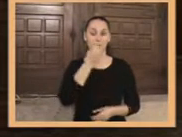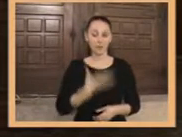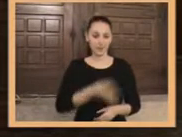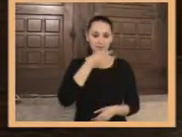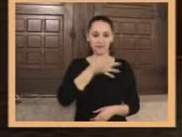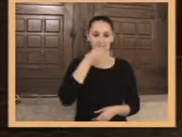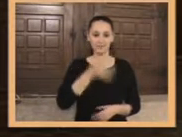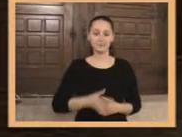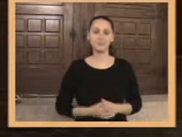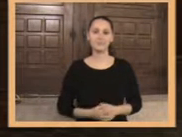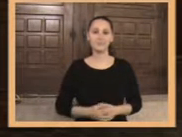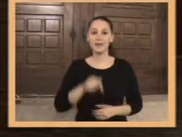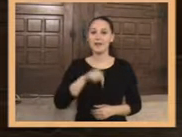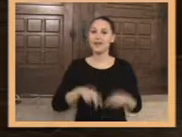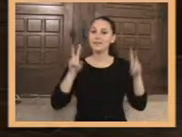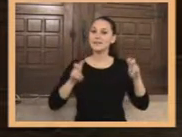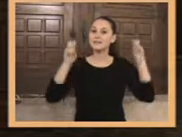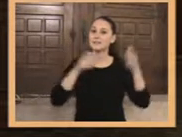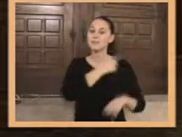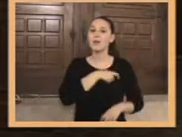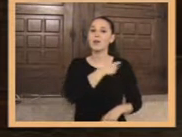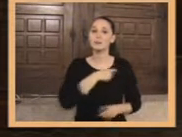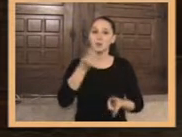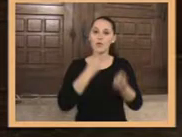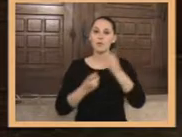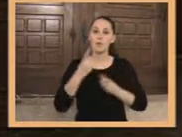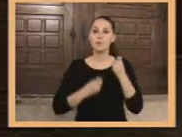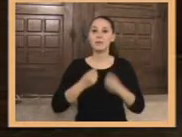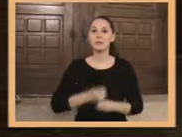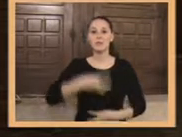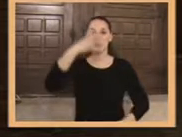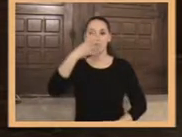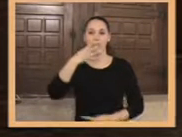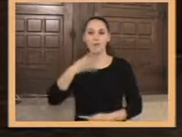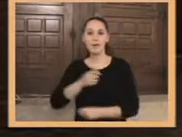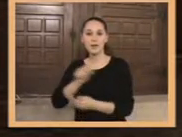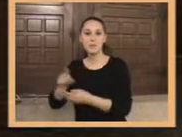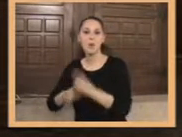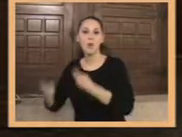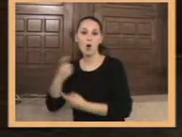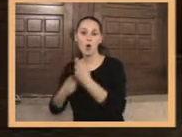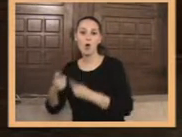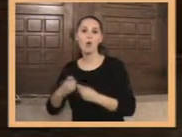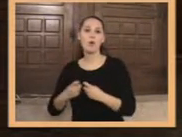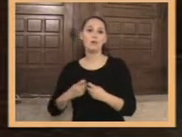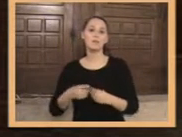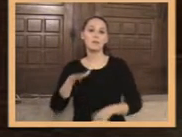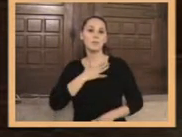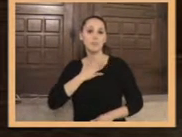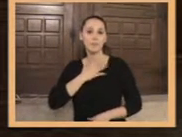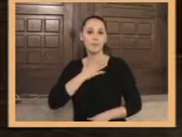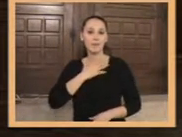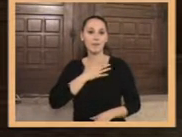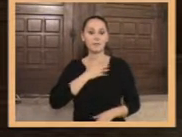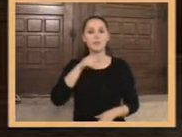tardes. Este asunto se dictaminó en la Comisión Informativa de Urbanismo, Obras, Patrimonio, Distritos y Medio